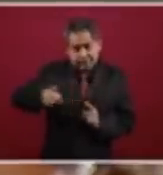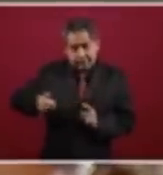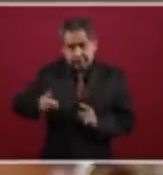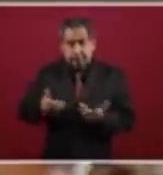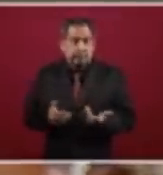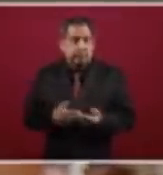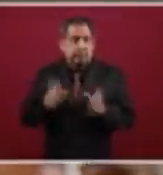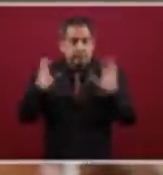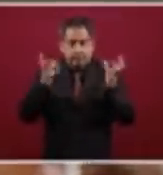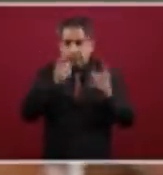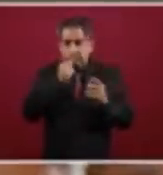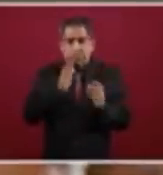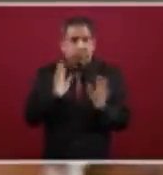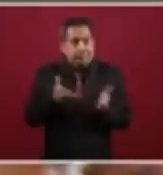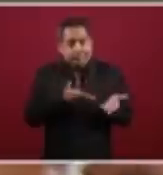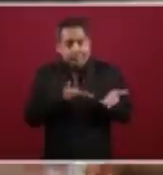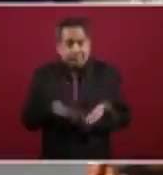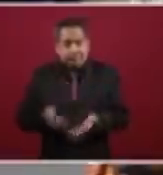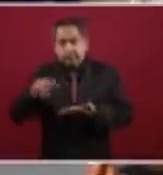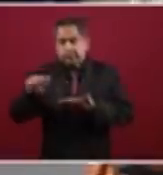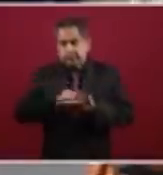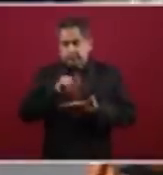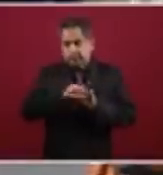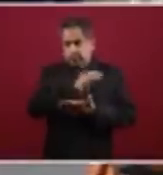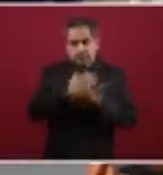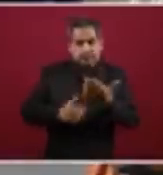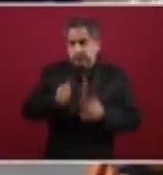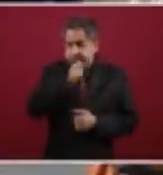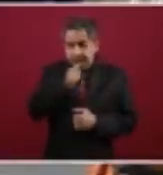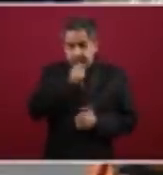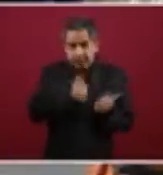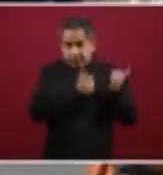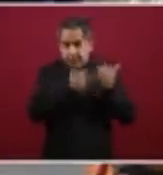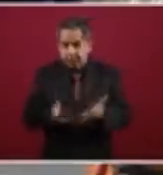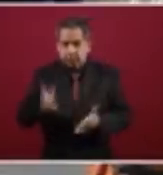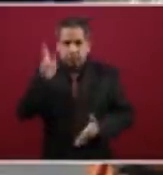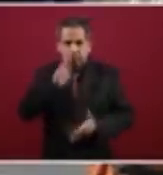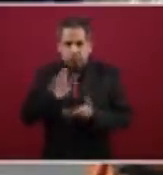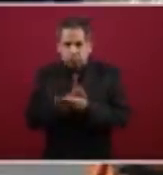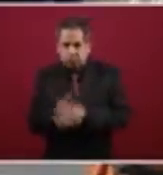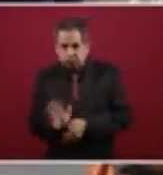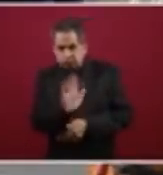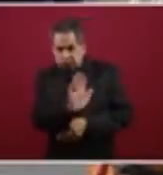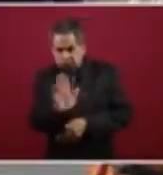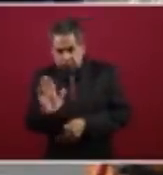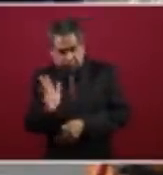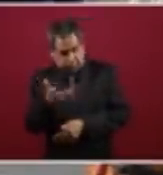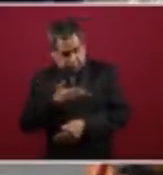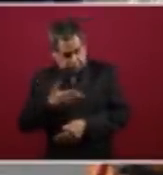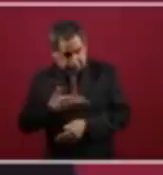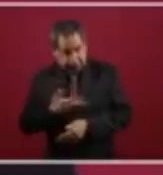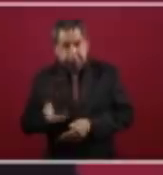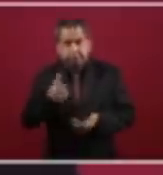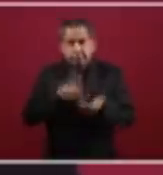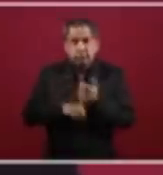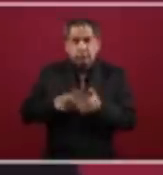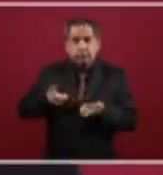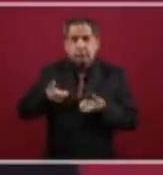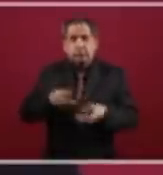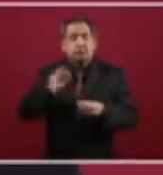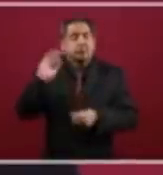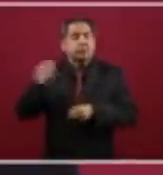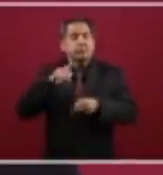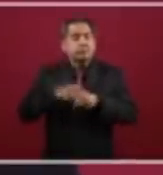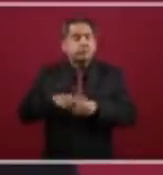Las patrullas ya estaban aquí antes de firmar contrato y aporto las pruebas, aquí las traigo. Y en ambos casos los recursos son federales. No